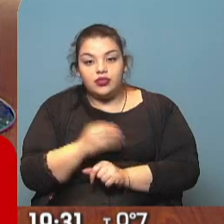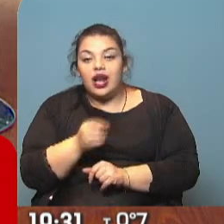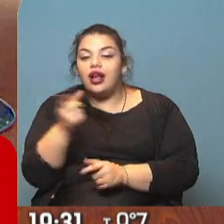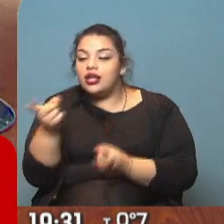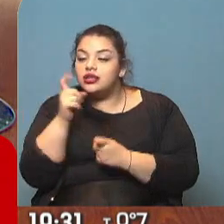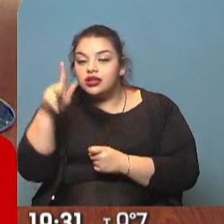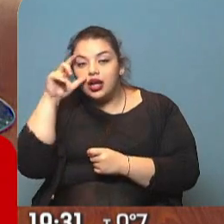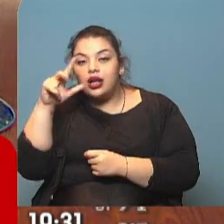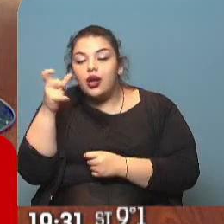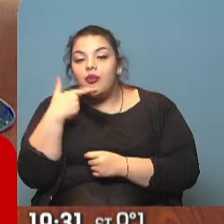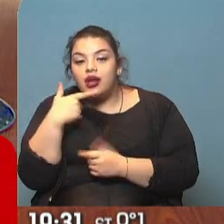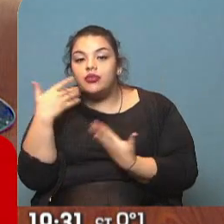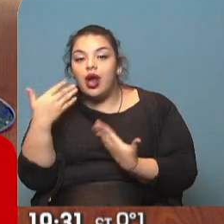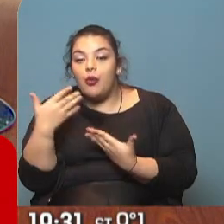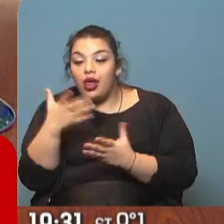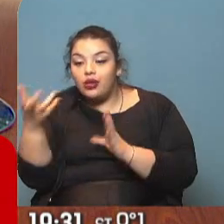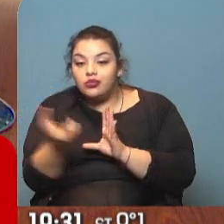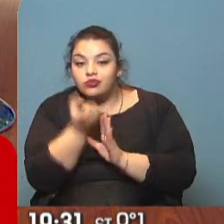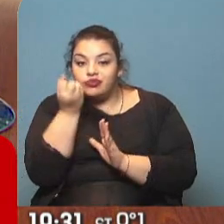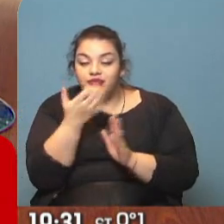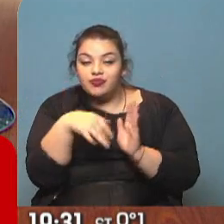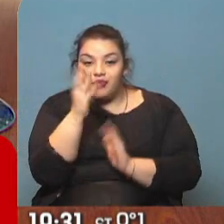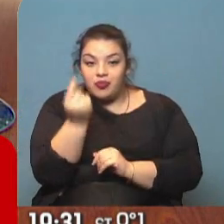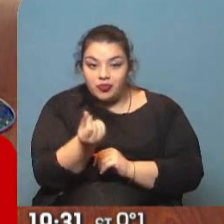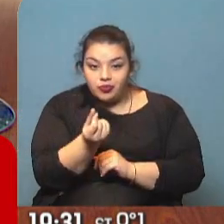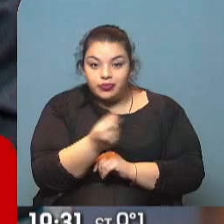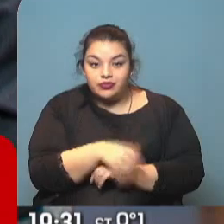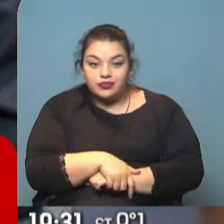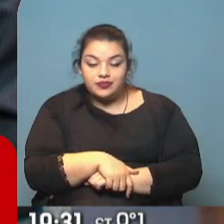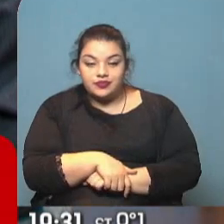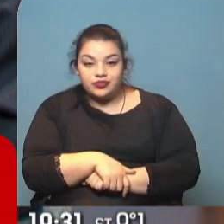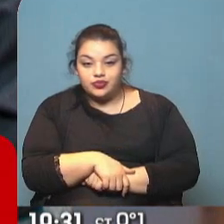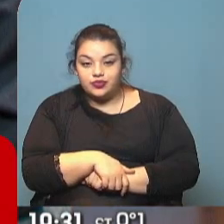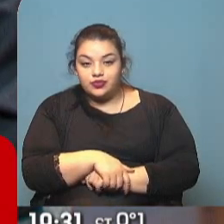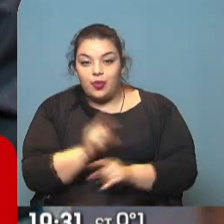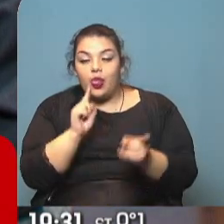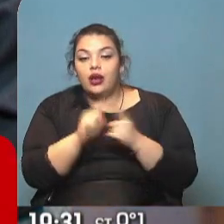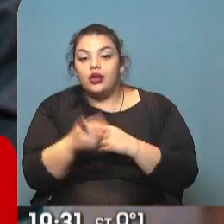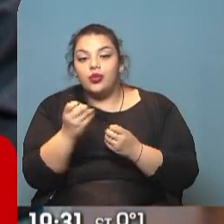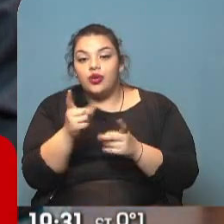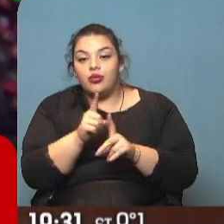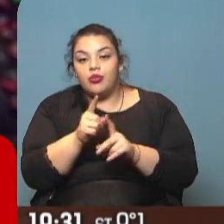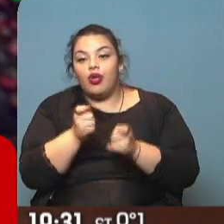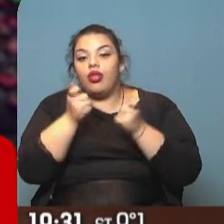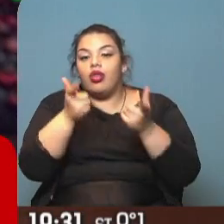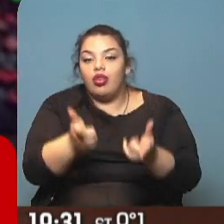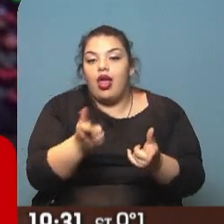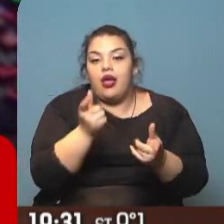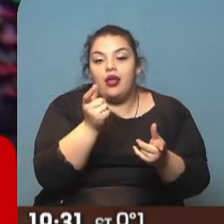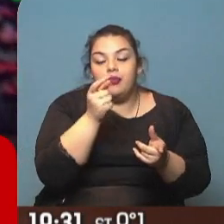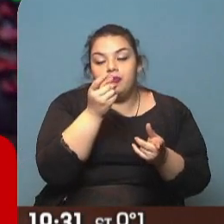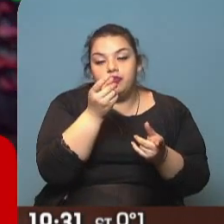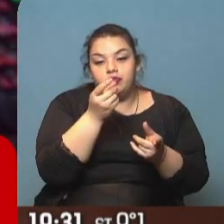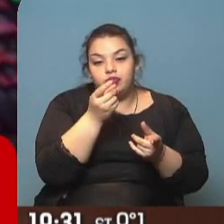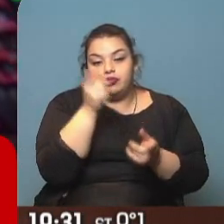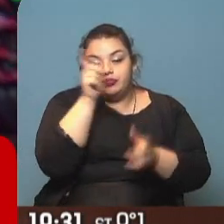monetaria asociada a que seguís financiando el déficit fiscal, sea directamente porque emitís adelantos transitorios y giro de utilidades, o porque